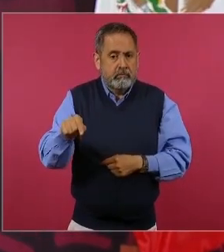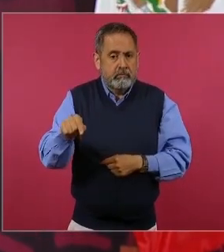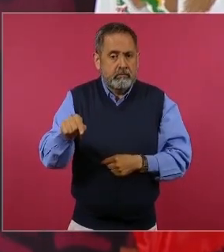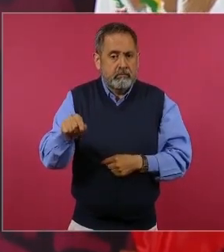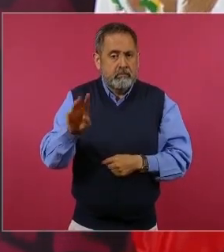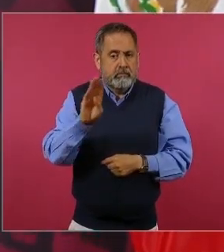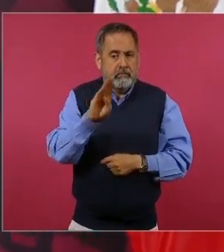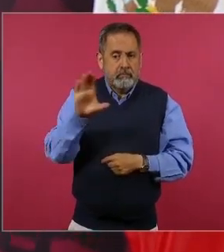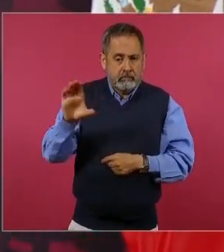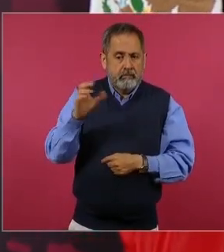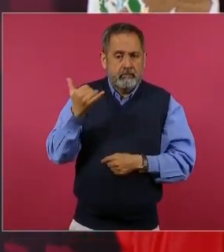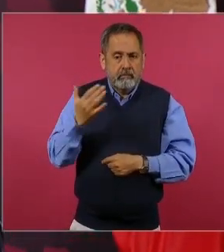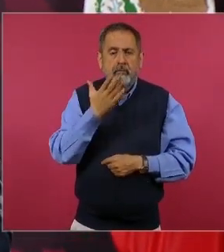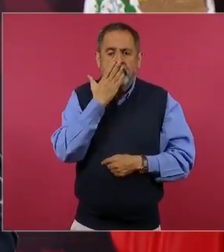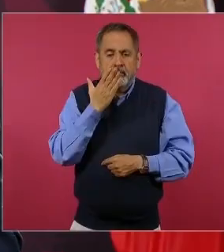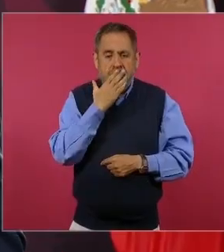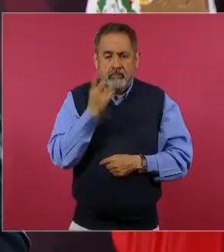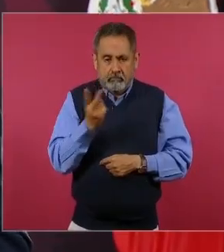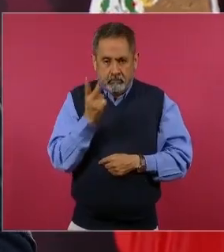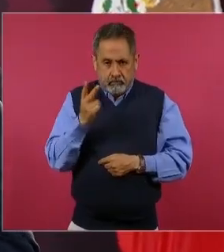Baja California y en Sonora.